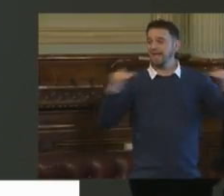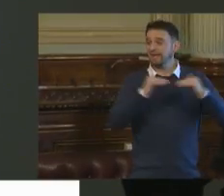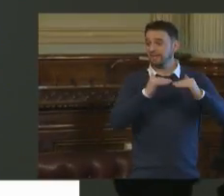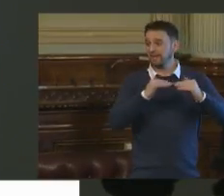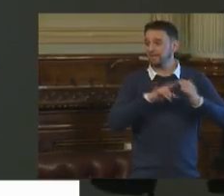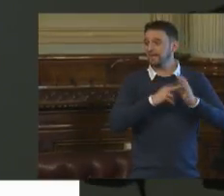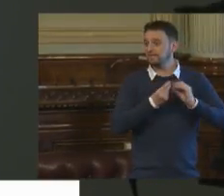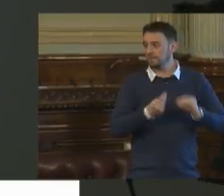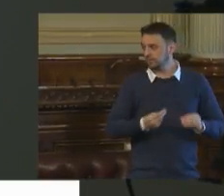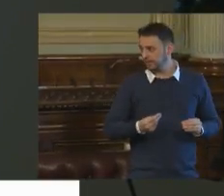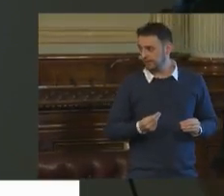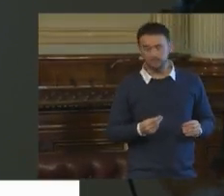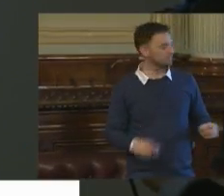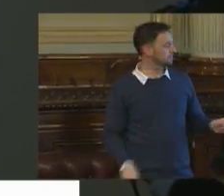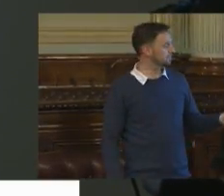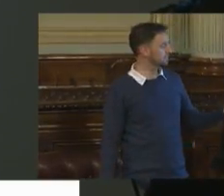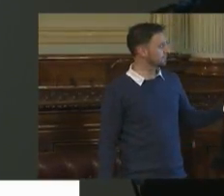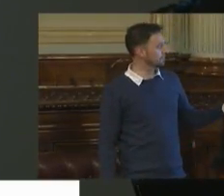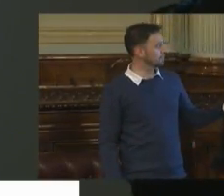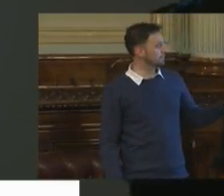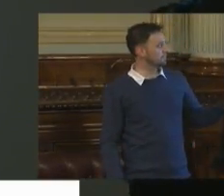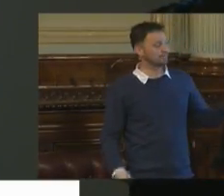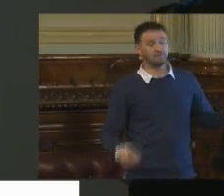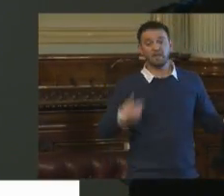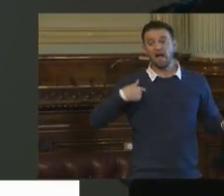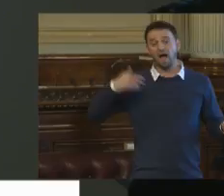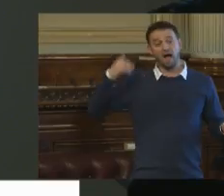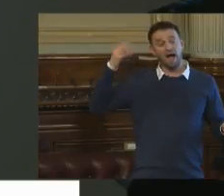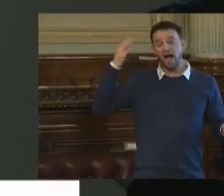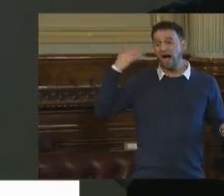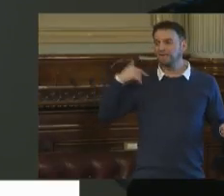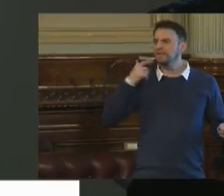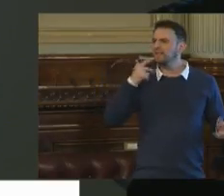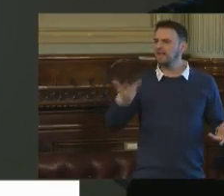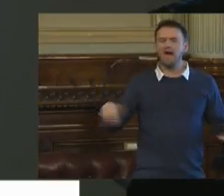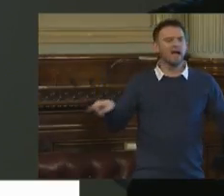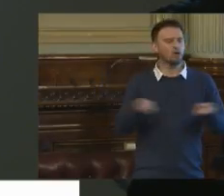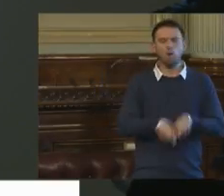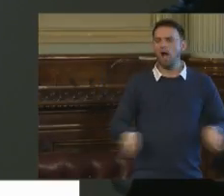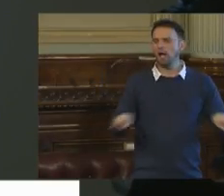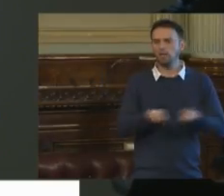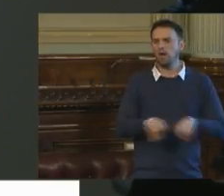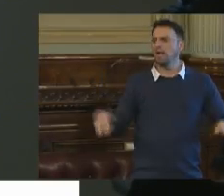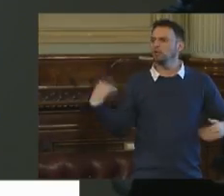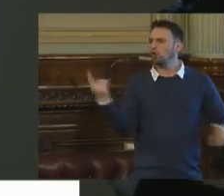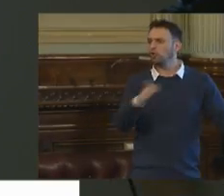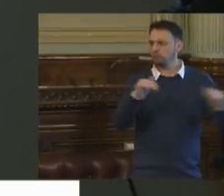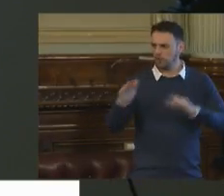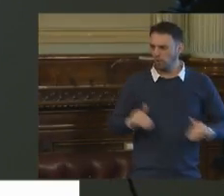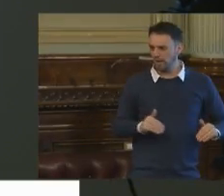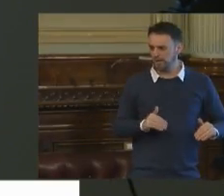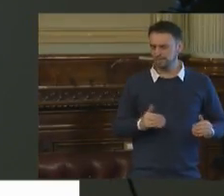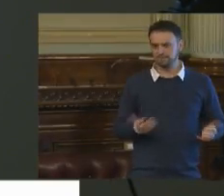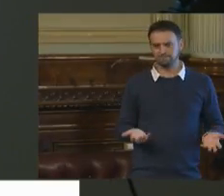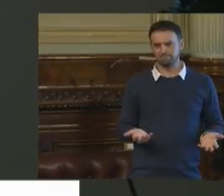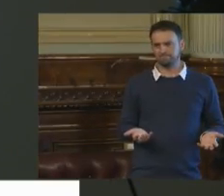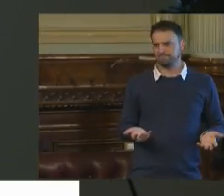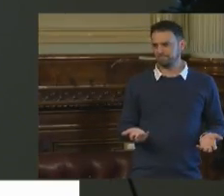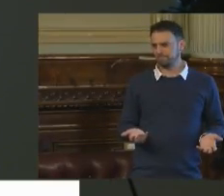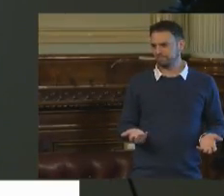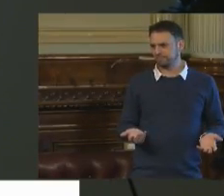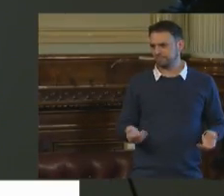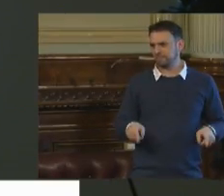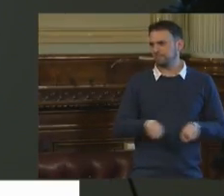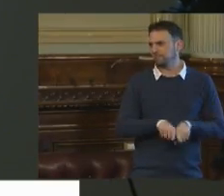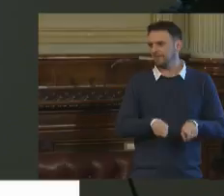equidad la igualdad formal que fue la igualdad que imperó durante mucho tiempo es una igualdad como la